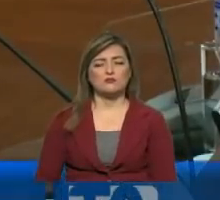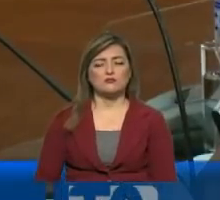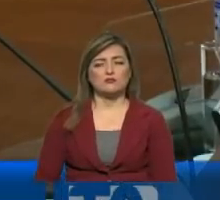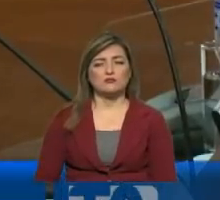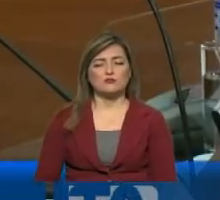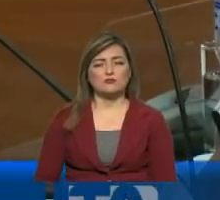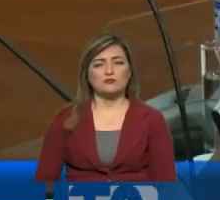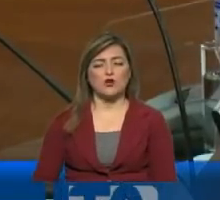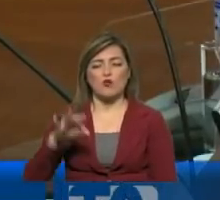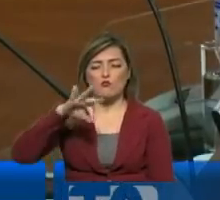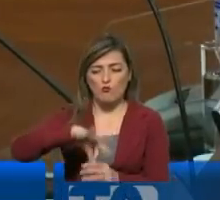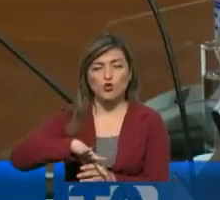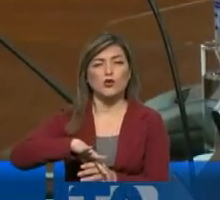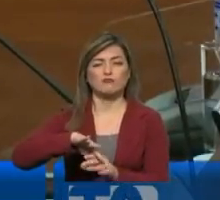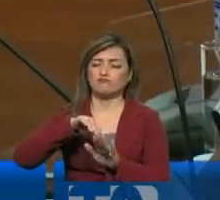los amigos votamos